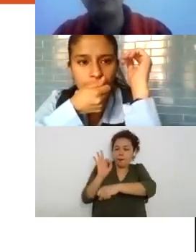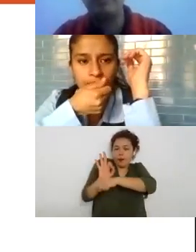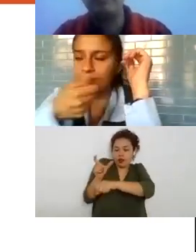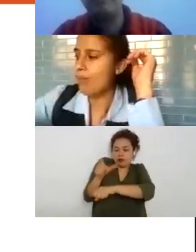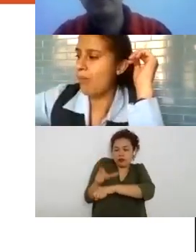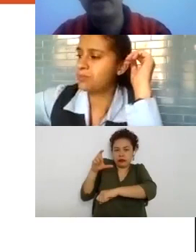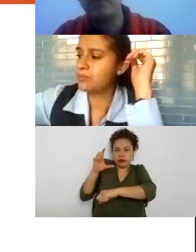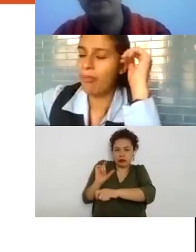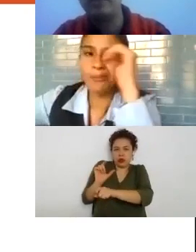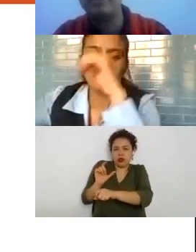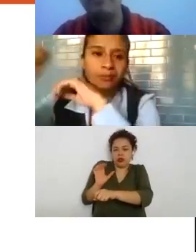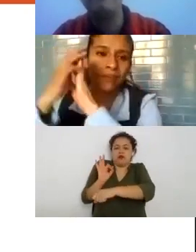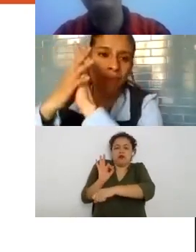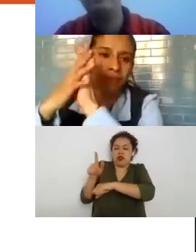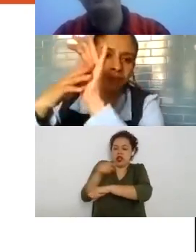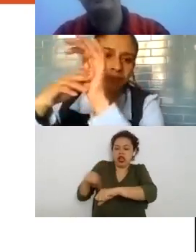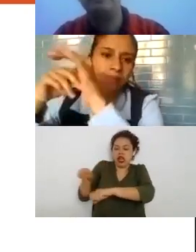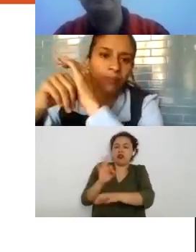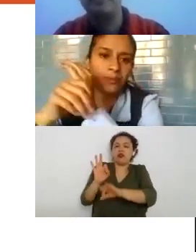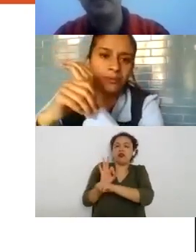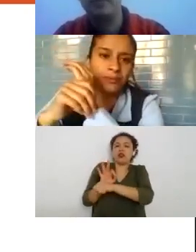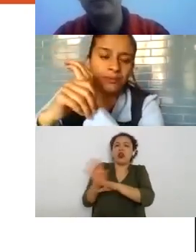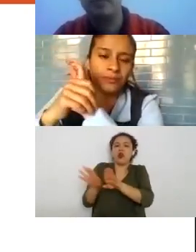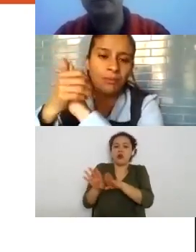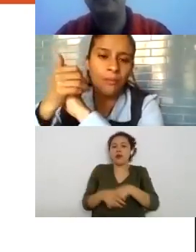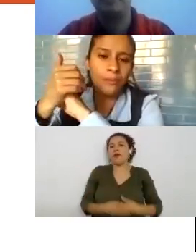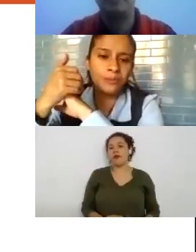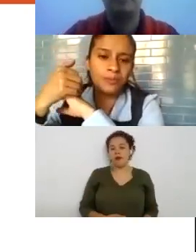¿Cómo protegerían ustedes esta área afectada?